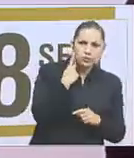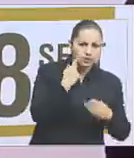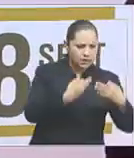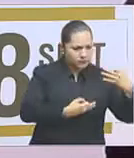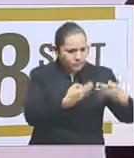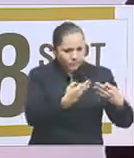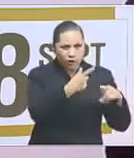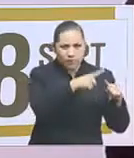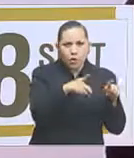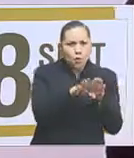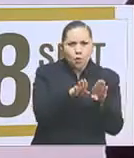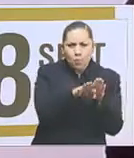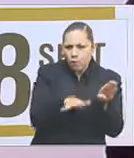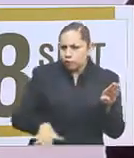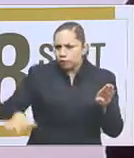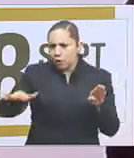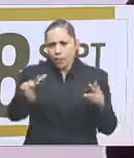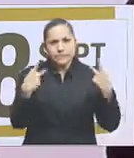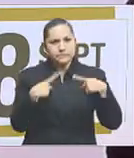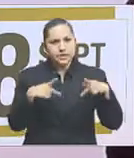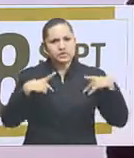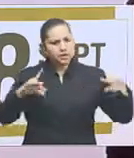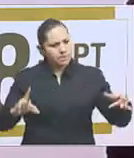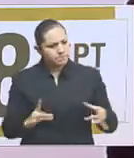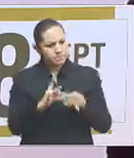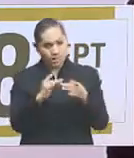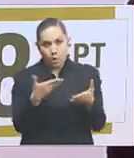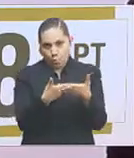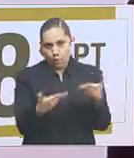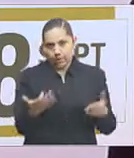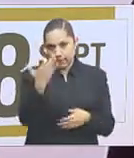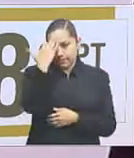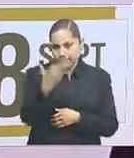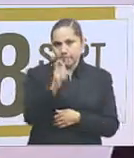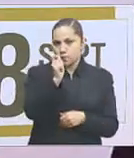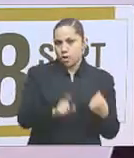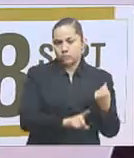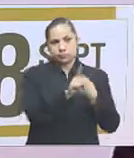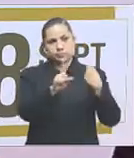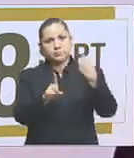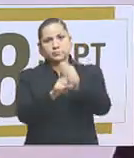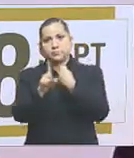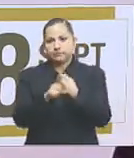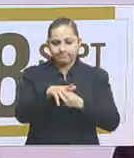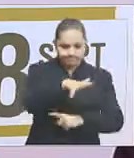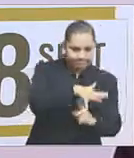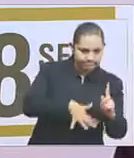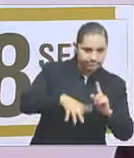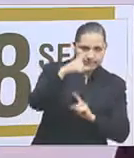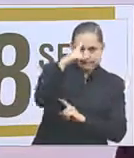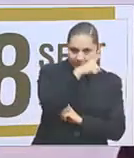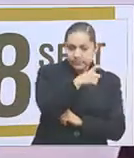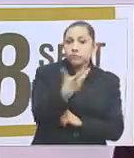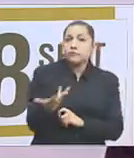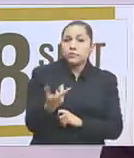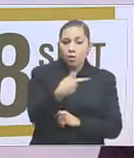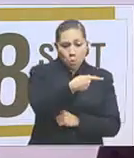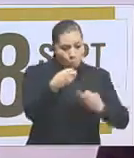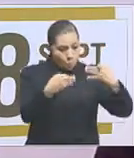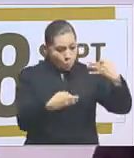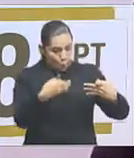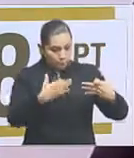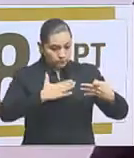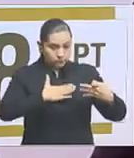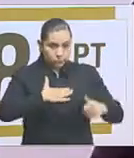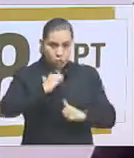particularmente desde la perspectiva siempre compleja y competida que se da en las elecciones y el rol que tienen los jueces electorales